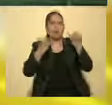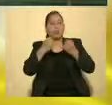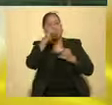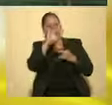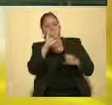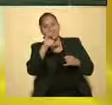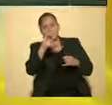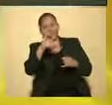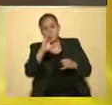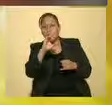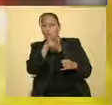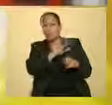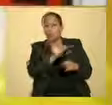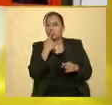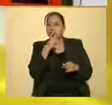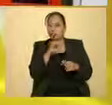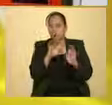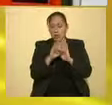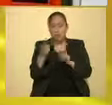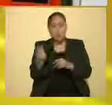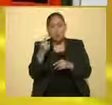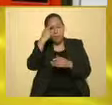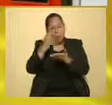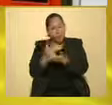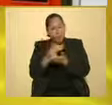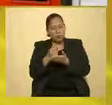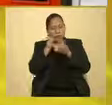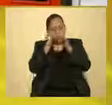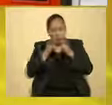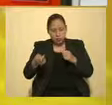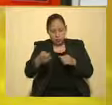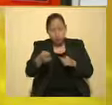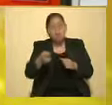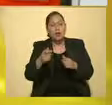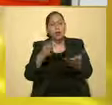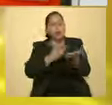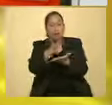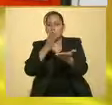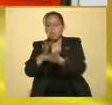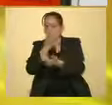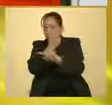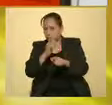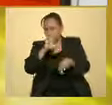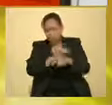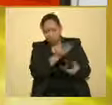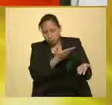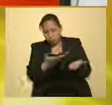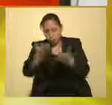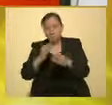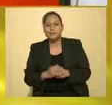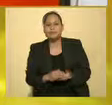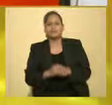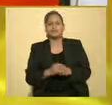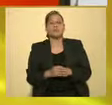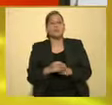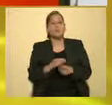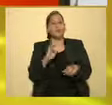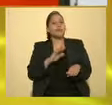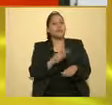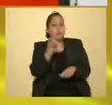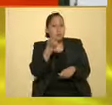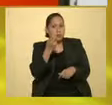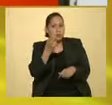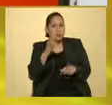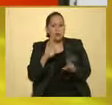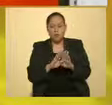cívico por esa situación, porque en el caso de los perros de asistencia tienen permitido el acceso a todos los lugares. Claro, porque, ¿no?, al final de cuentas estás realizando